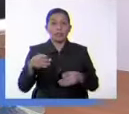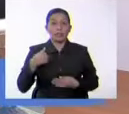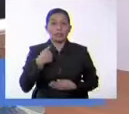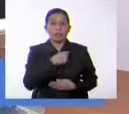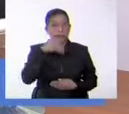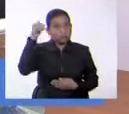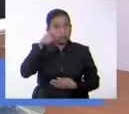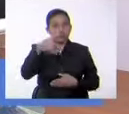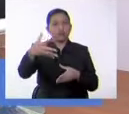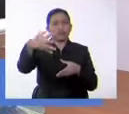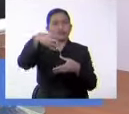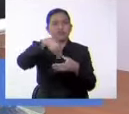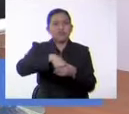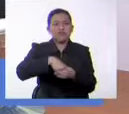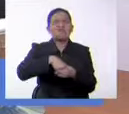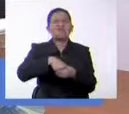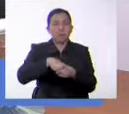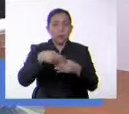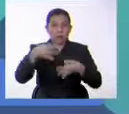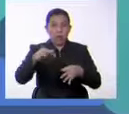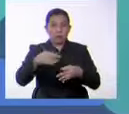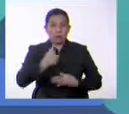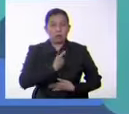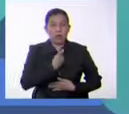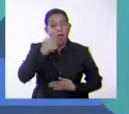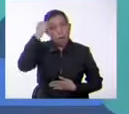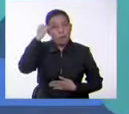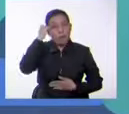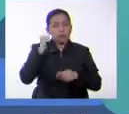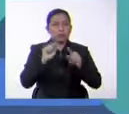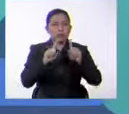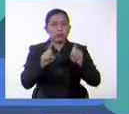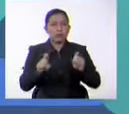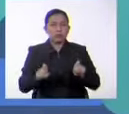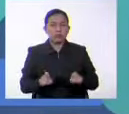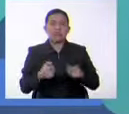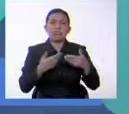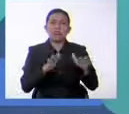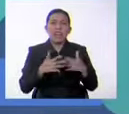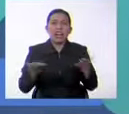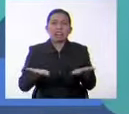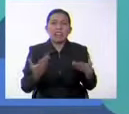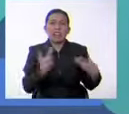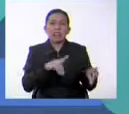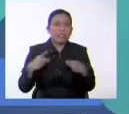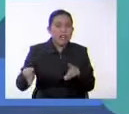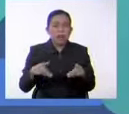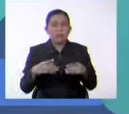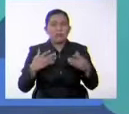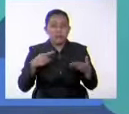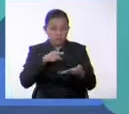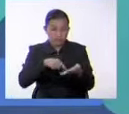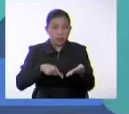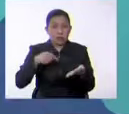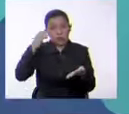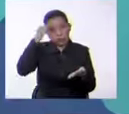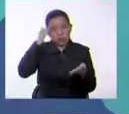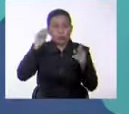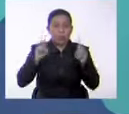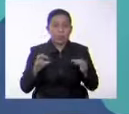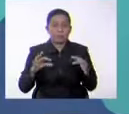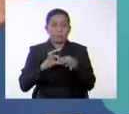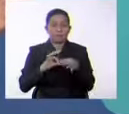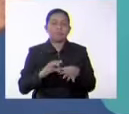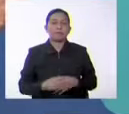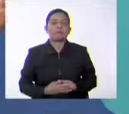Educación para que puedan también llevar un poco el contenido que vamos a desarrollar en este día. Vamos a darle continuidad a una